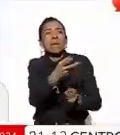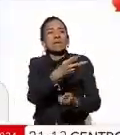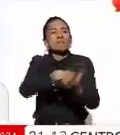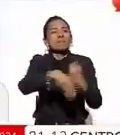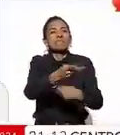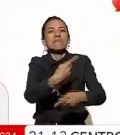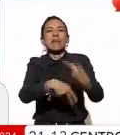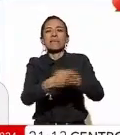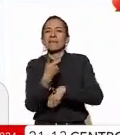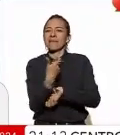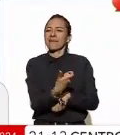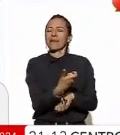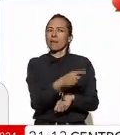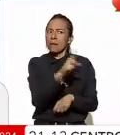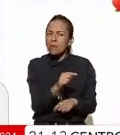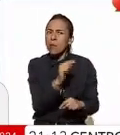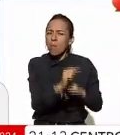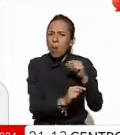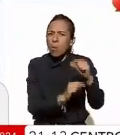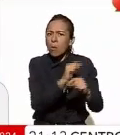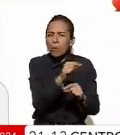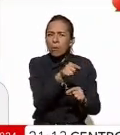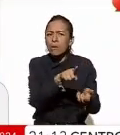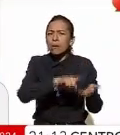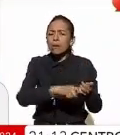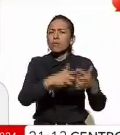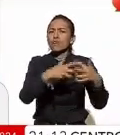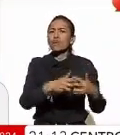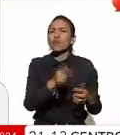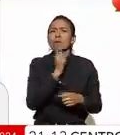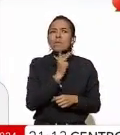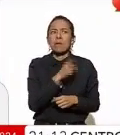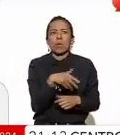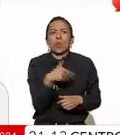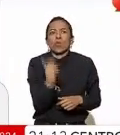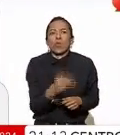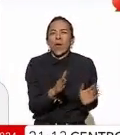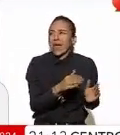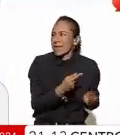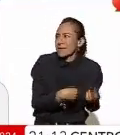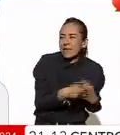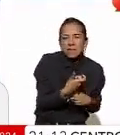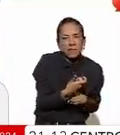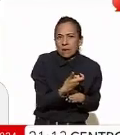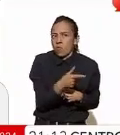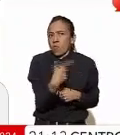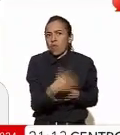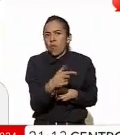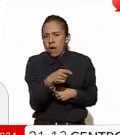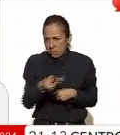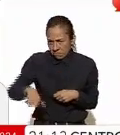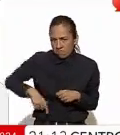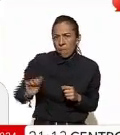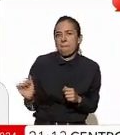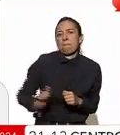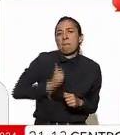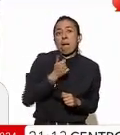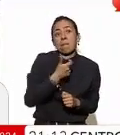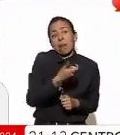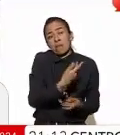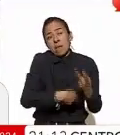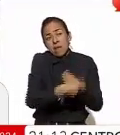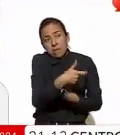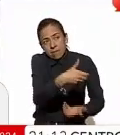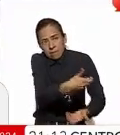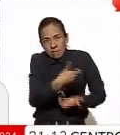cómo Pemex se fue convirtiendo poco a poco en esa caja ya no chica, sino grande del gobierno, de donde sacaban ingresos para pagar una parte